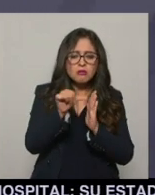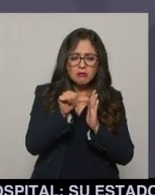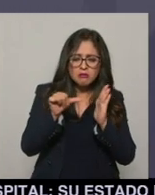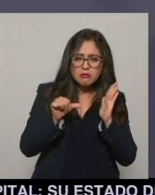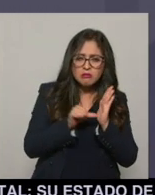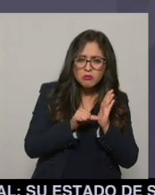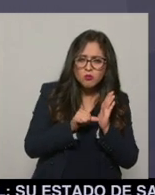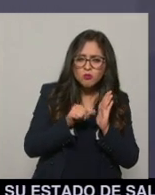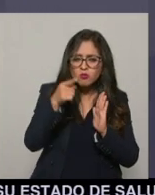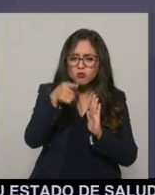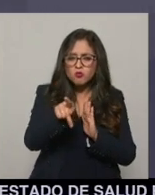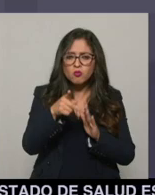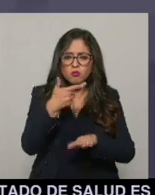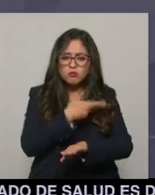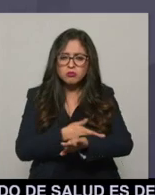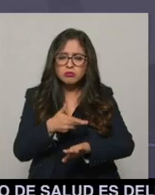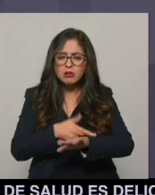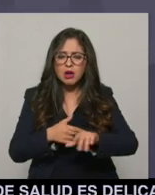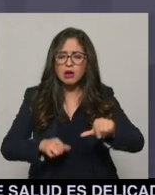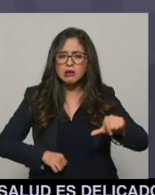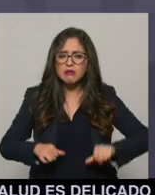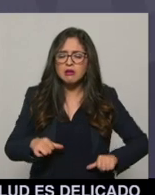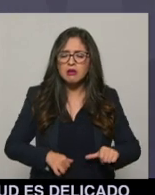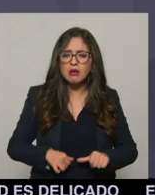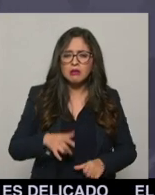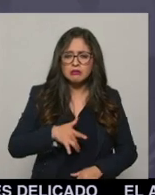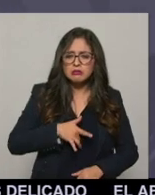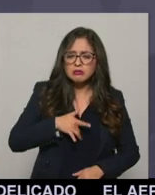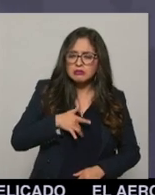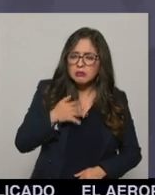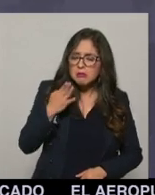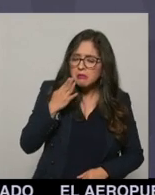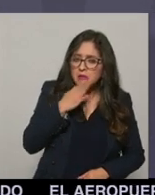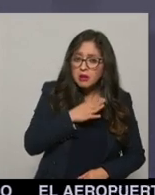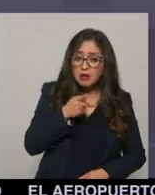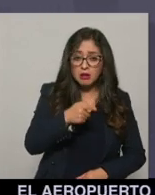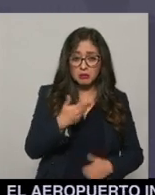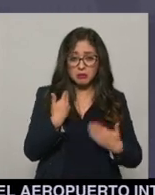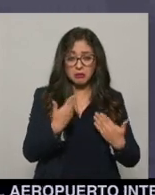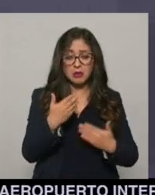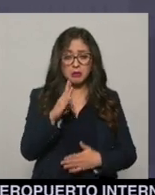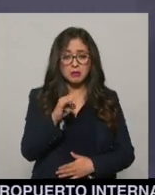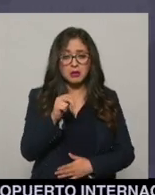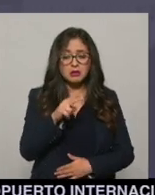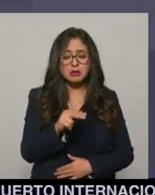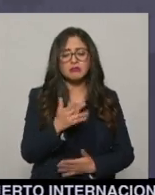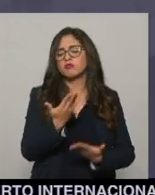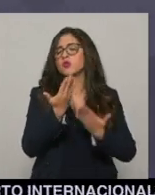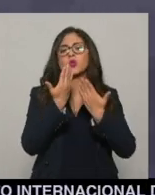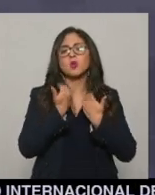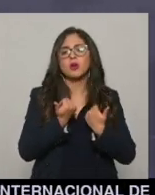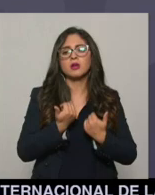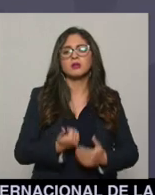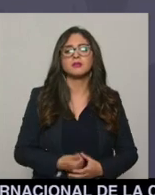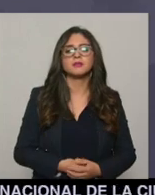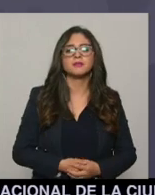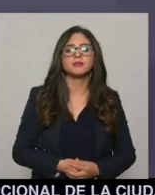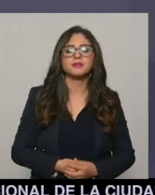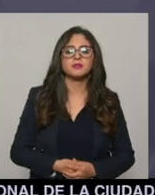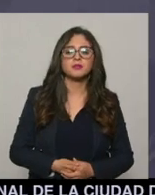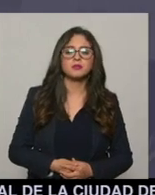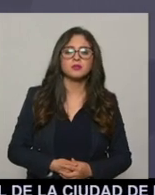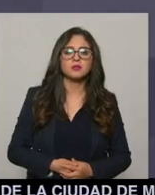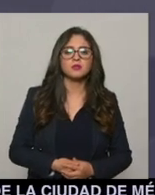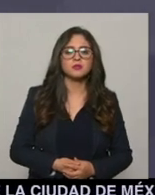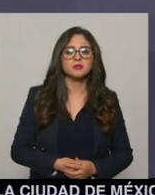estas actividades sumamente crueles, no tiene nada de bienestar, pero en absoluto. Abogado. Sí,